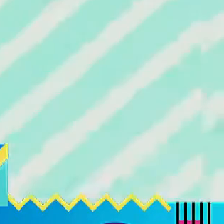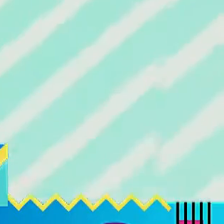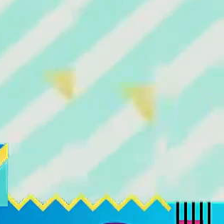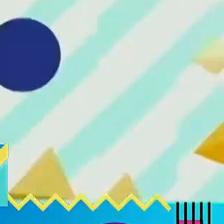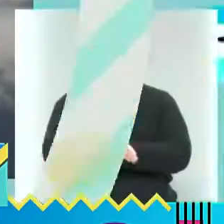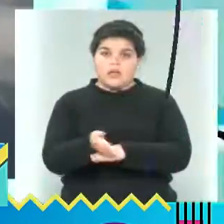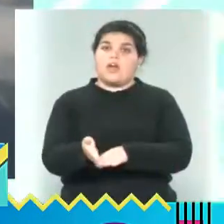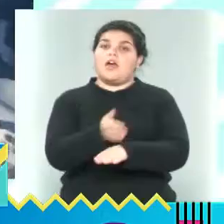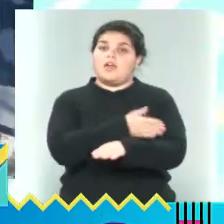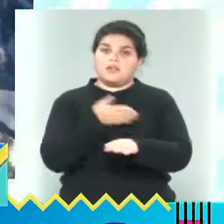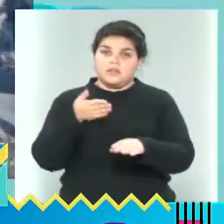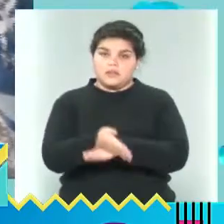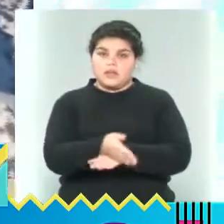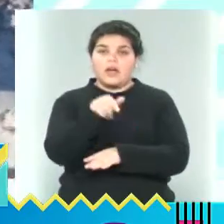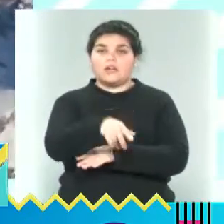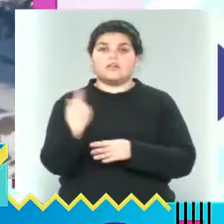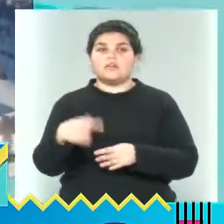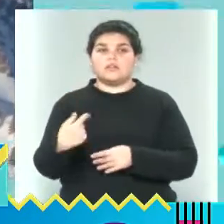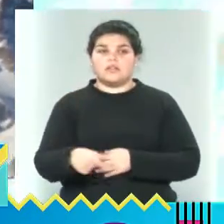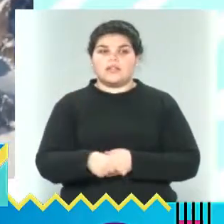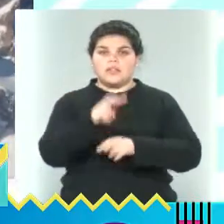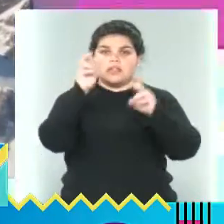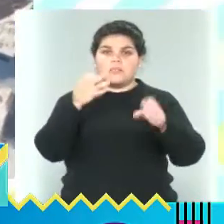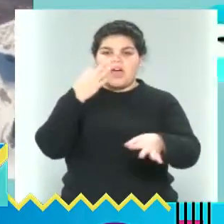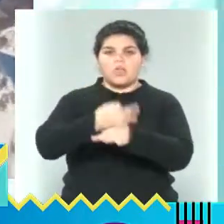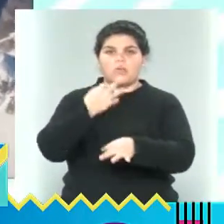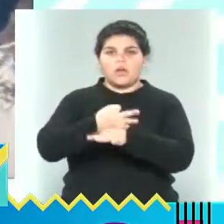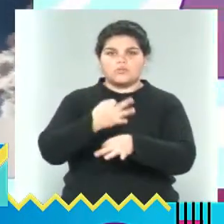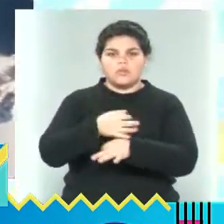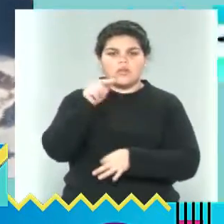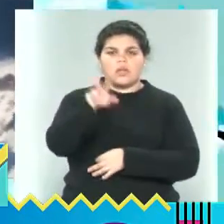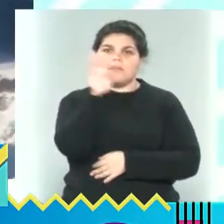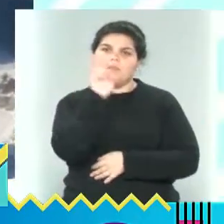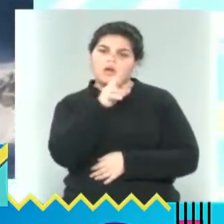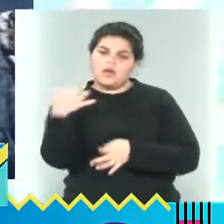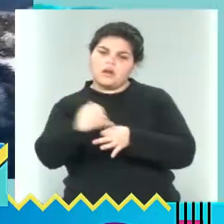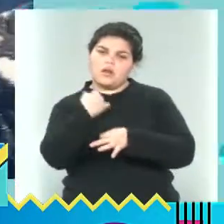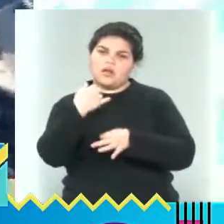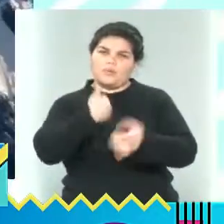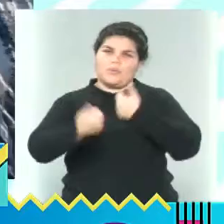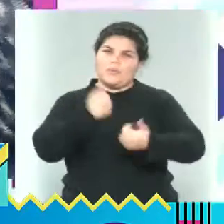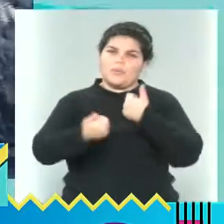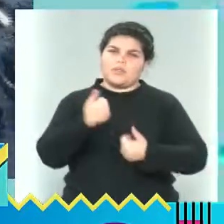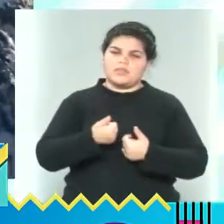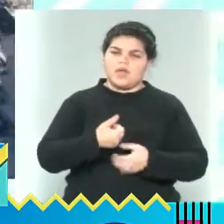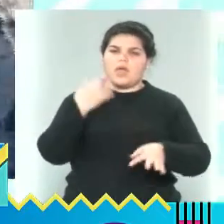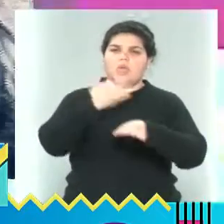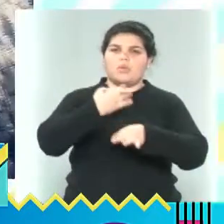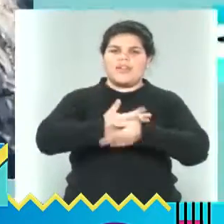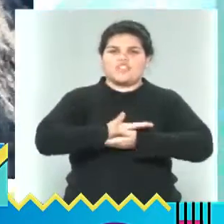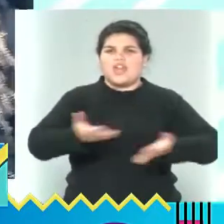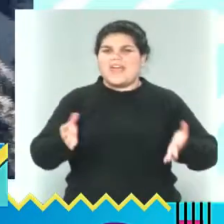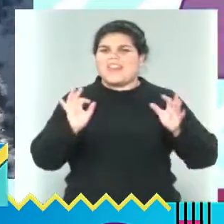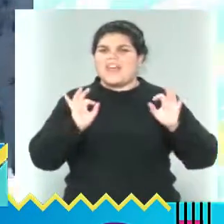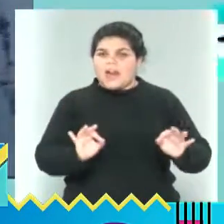se hablaba un poco del tema de la educación y Miriam hacía referencia a la educación en el sentido más amplio del término. Es decir,